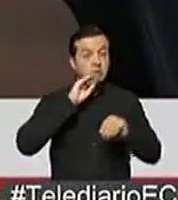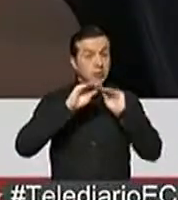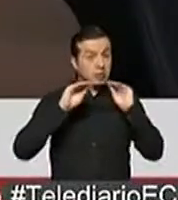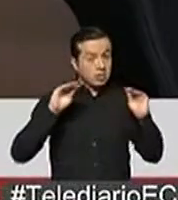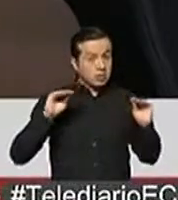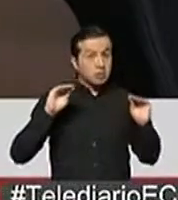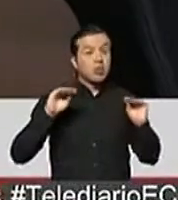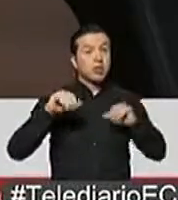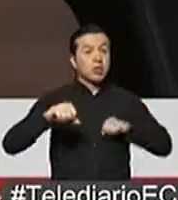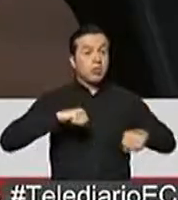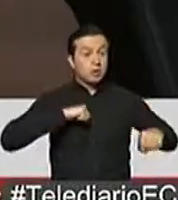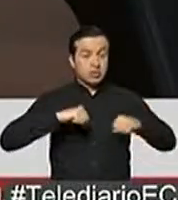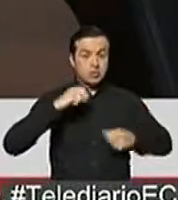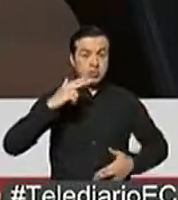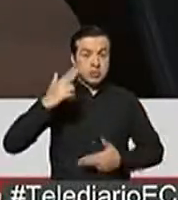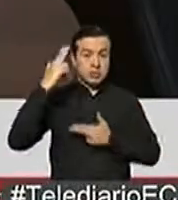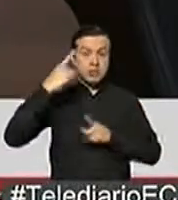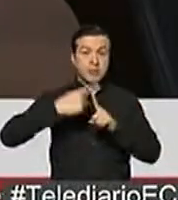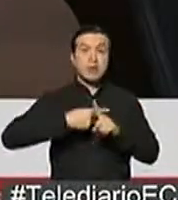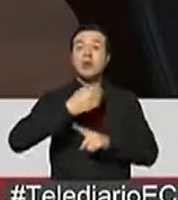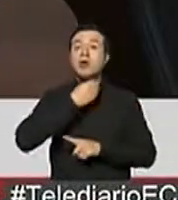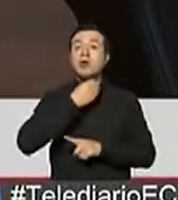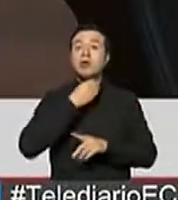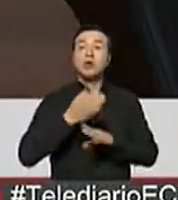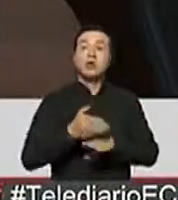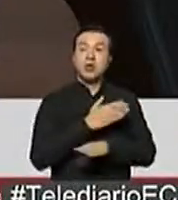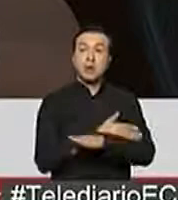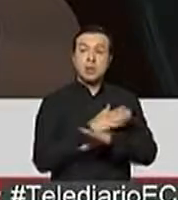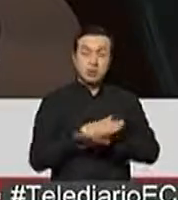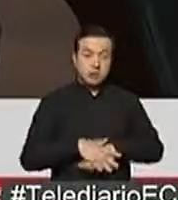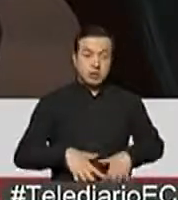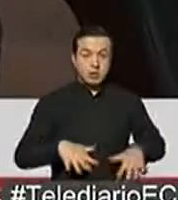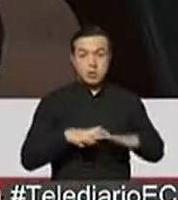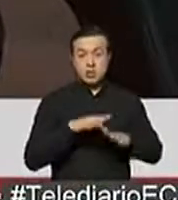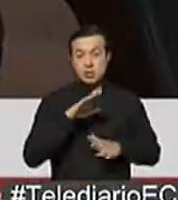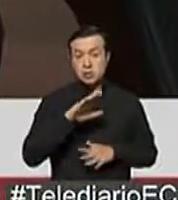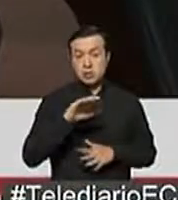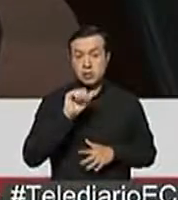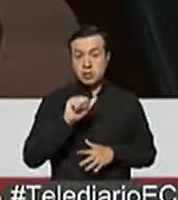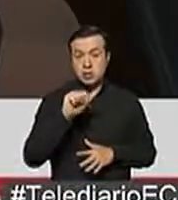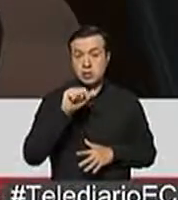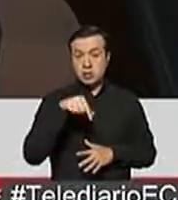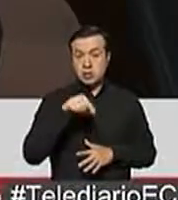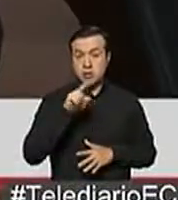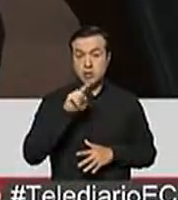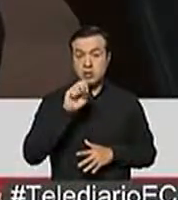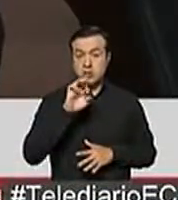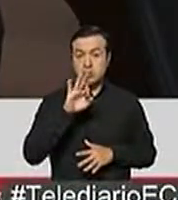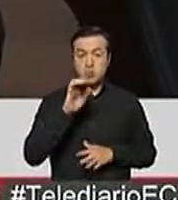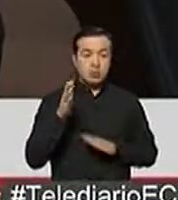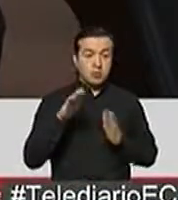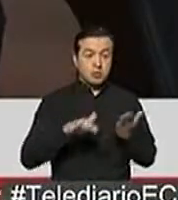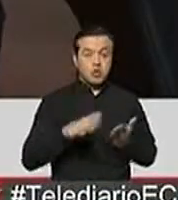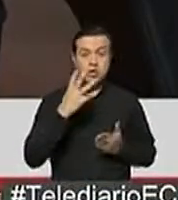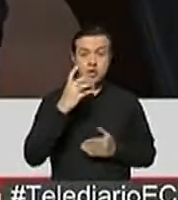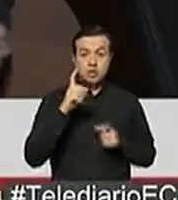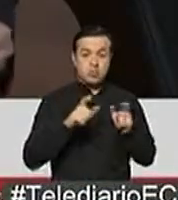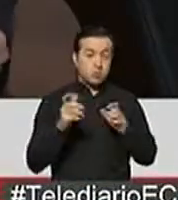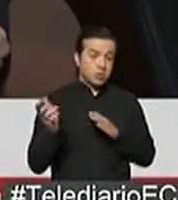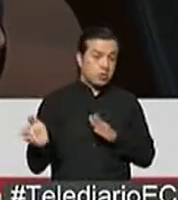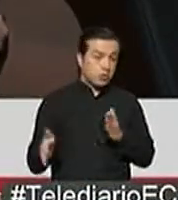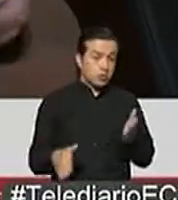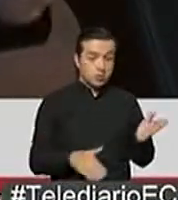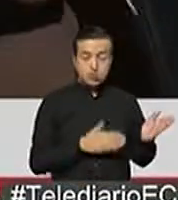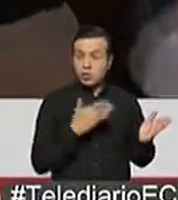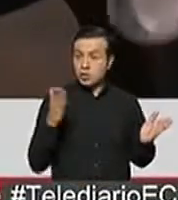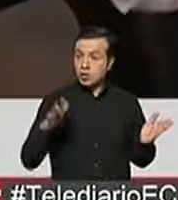en una operación militar en agosto pasado en el departamento de Caquetá, en la que supuestamente murieron 14 disidentes de la disuelta